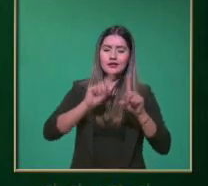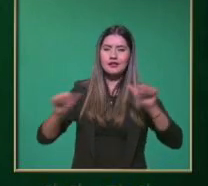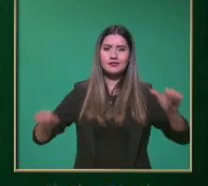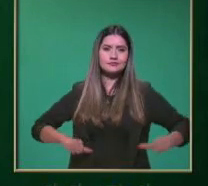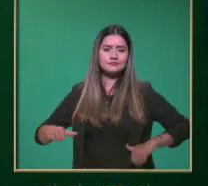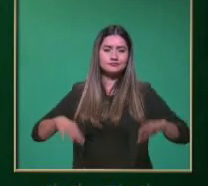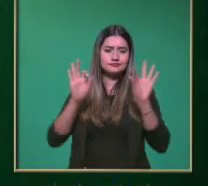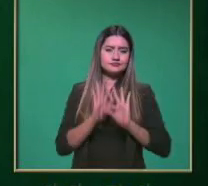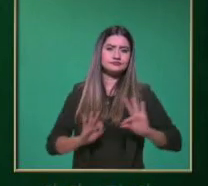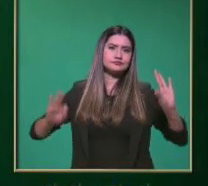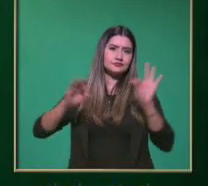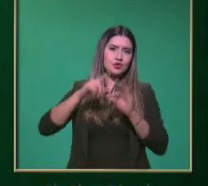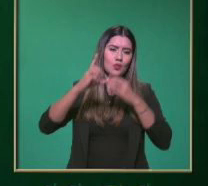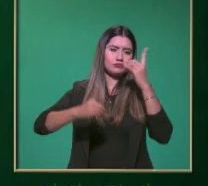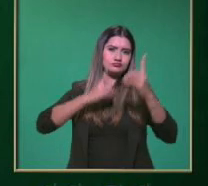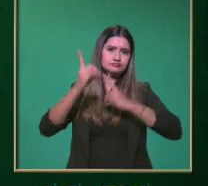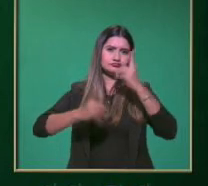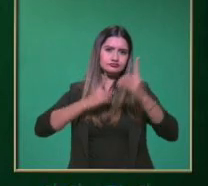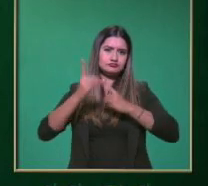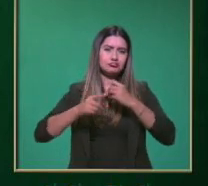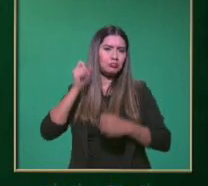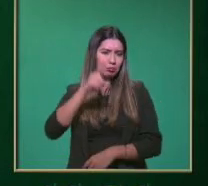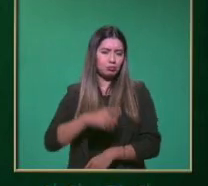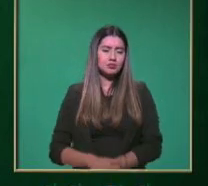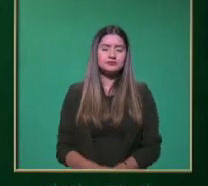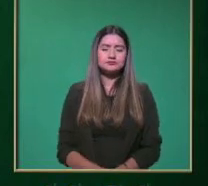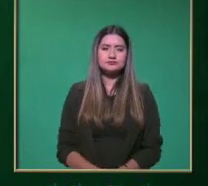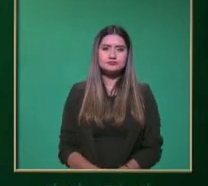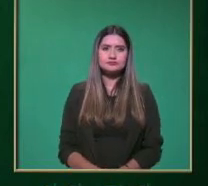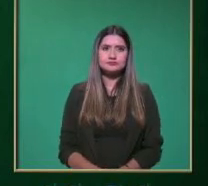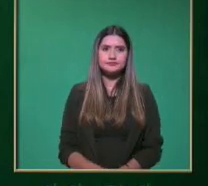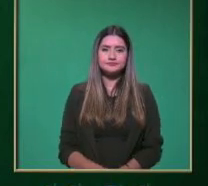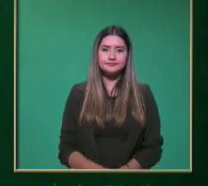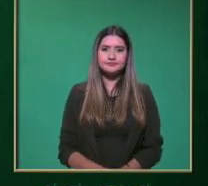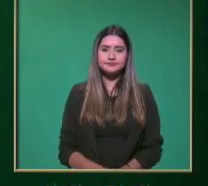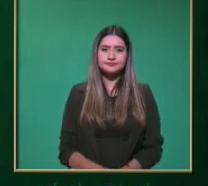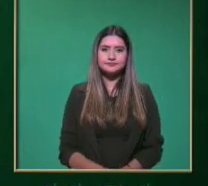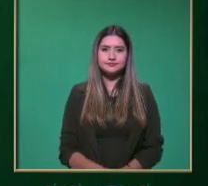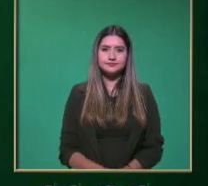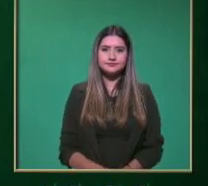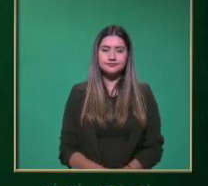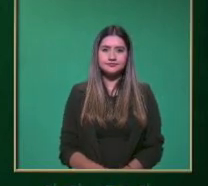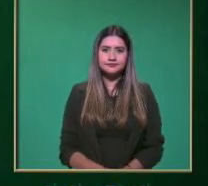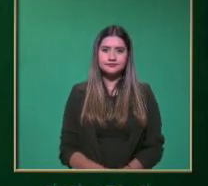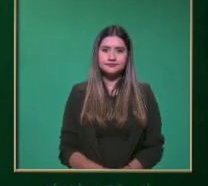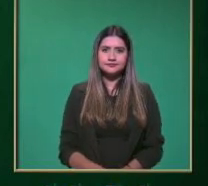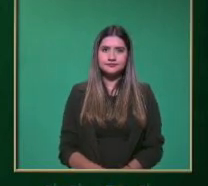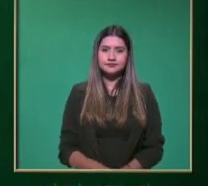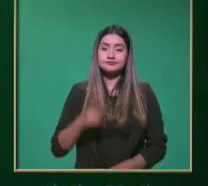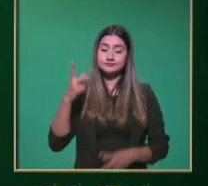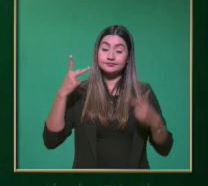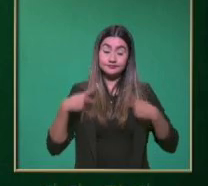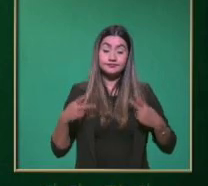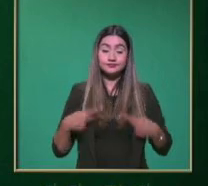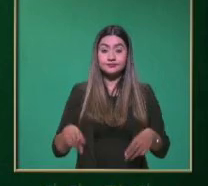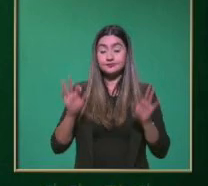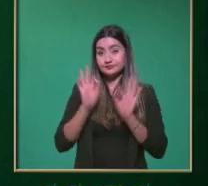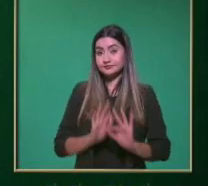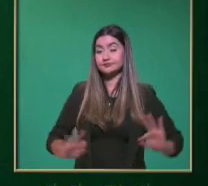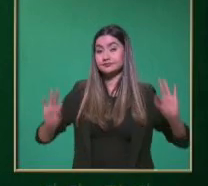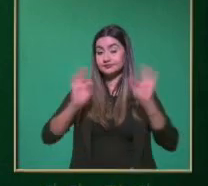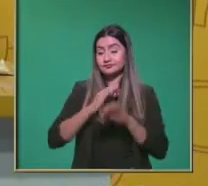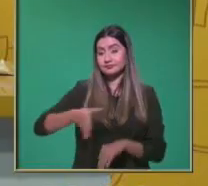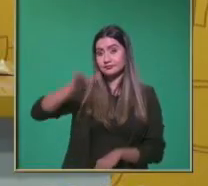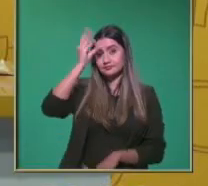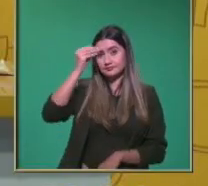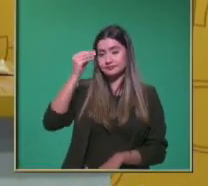si practicas algún deporte. Y en este caso la biografía es de, podemos leerlas de personas importantes cuando queremos